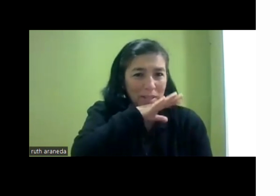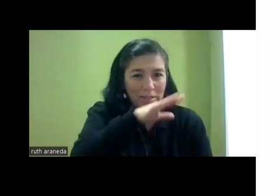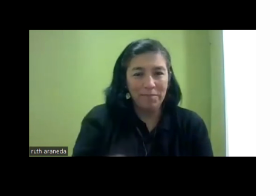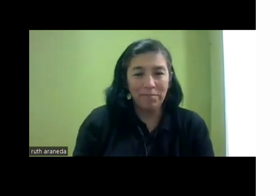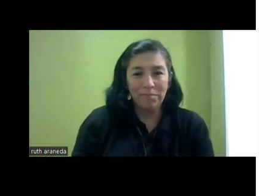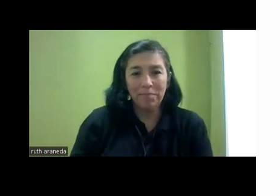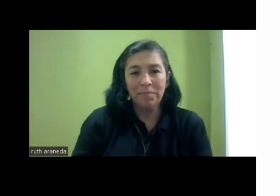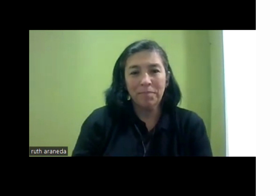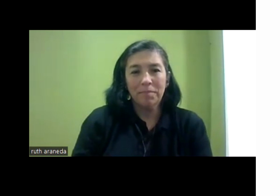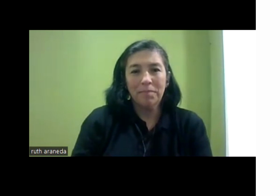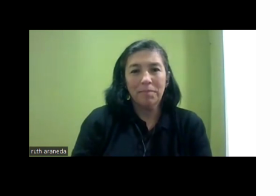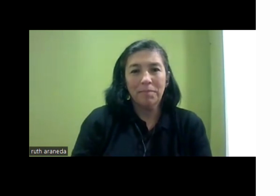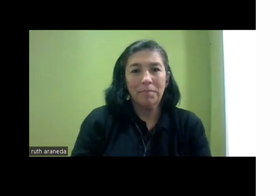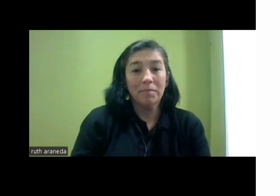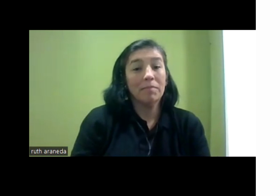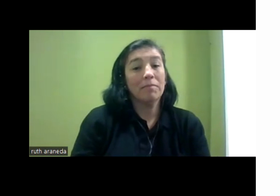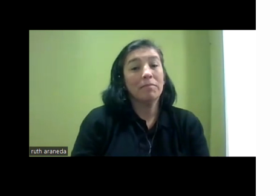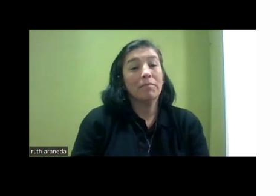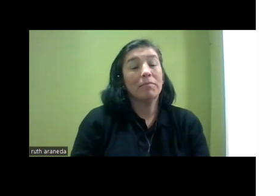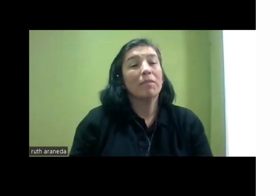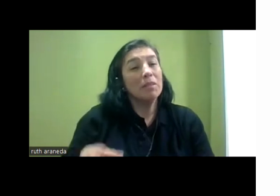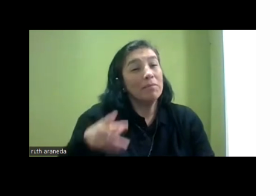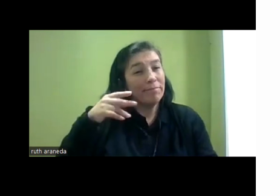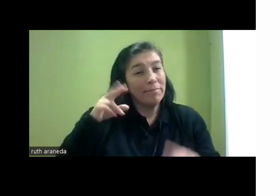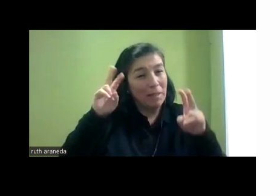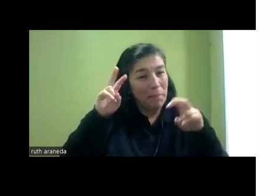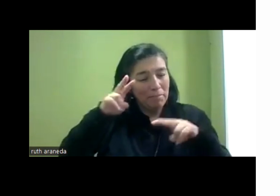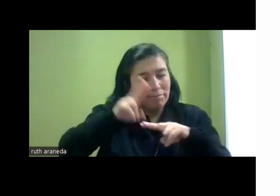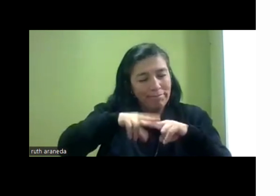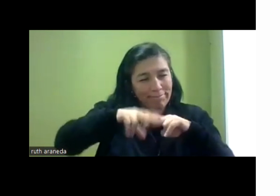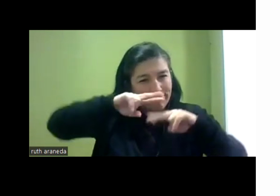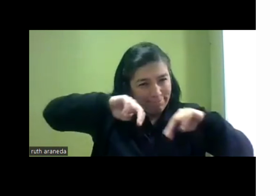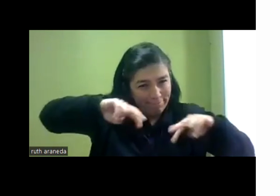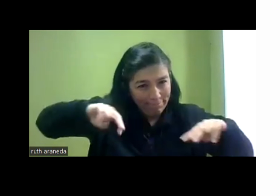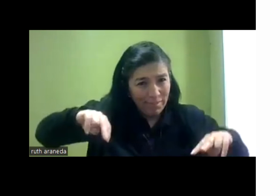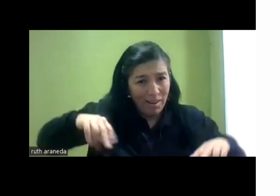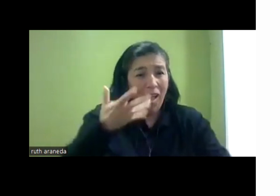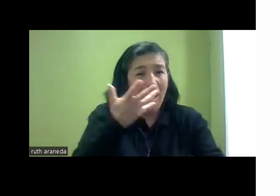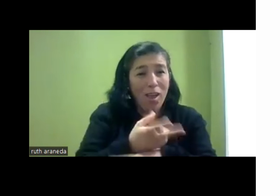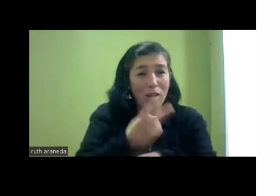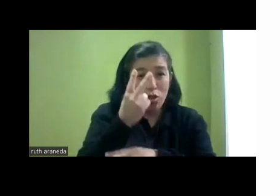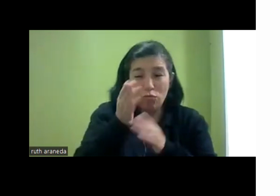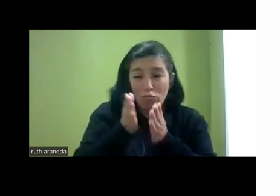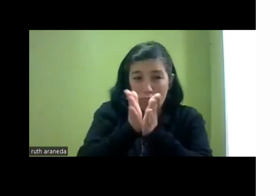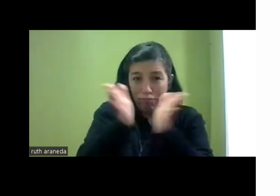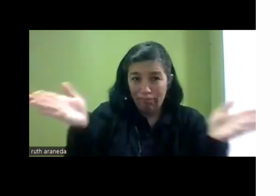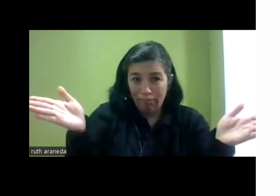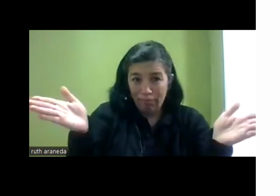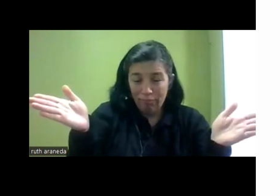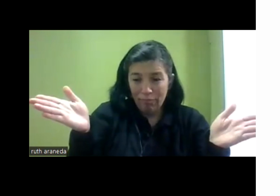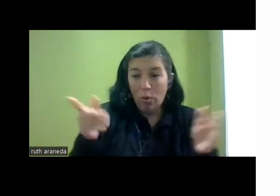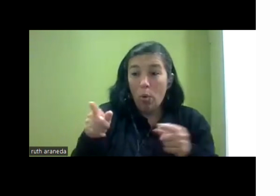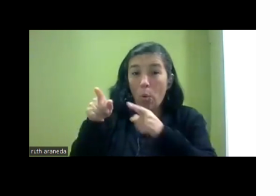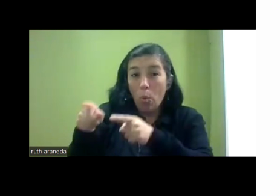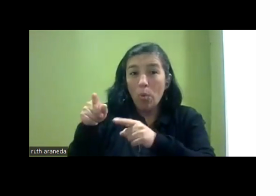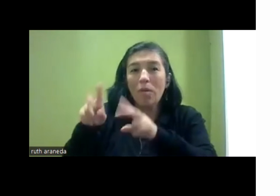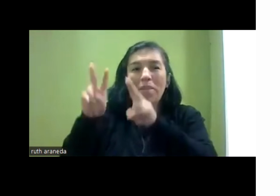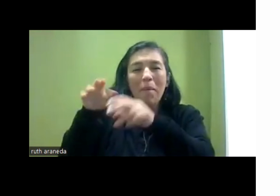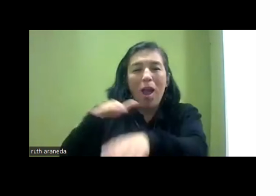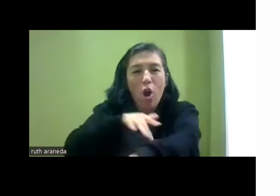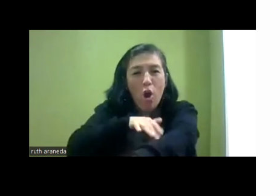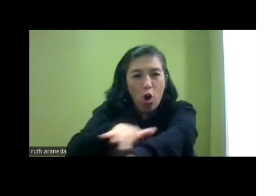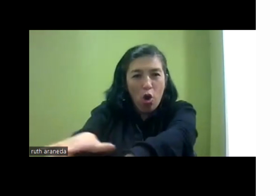Entonces, en términos arqueológicos tenemos dos áreas, las áreas de la costa, donde están todos